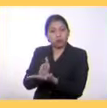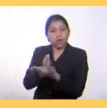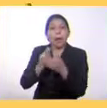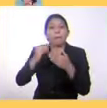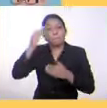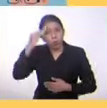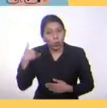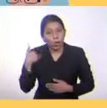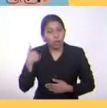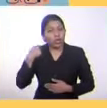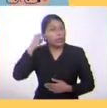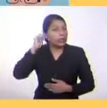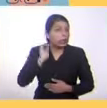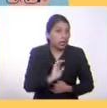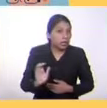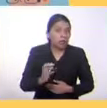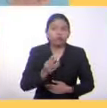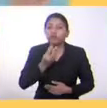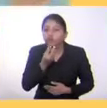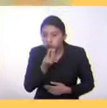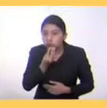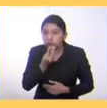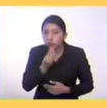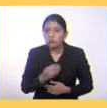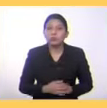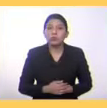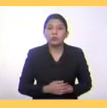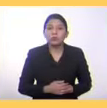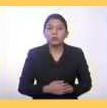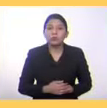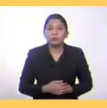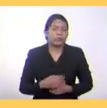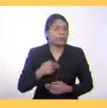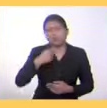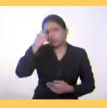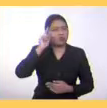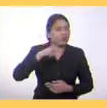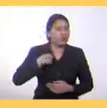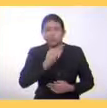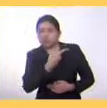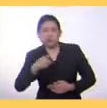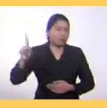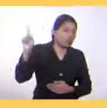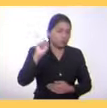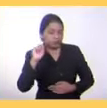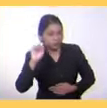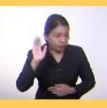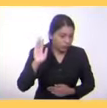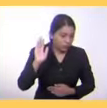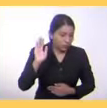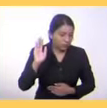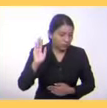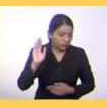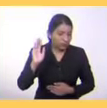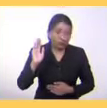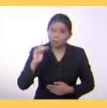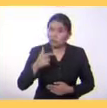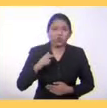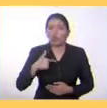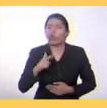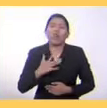mujeres, niños, ancianos. No pienso ir por lo siguiente. No tengo